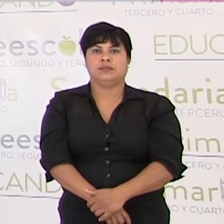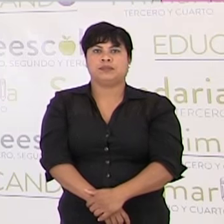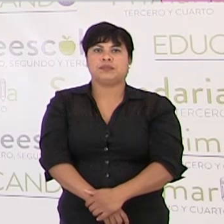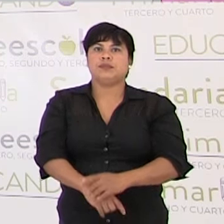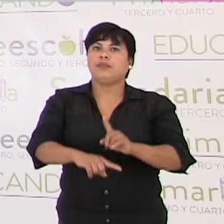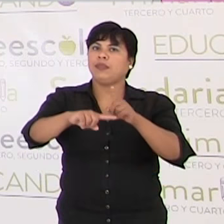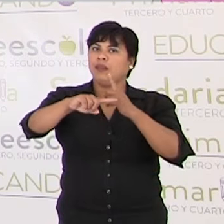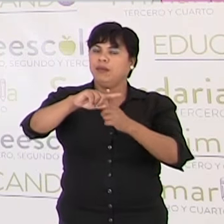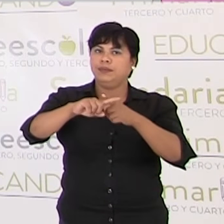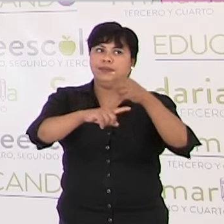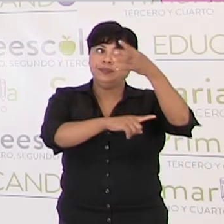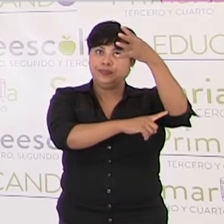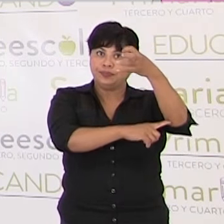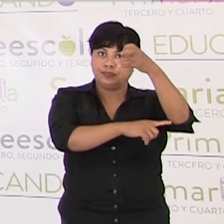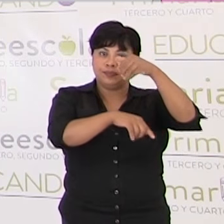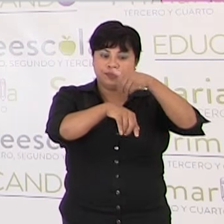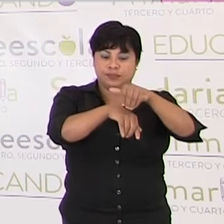más